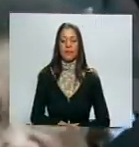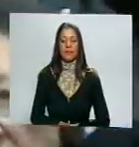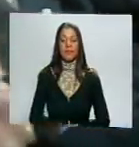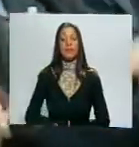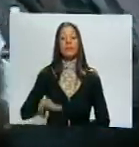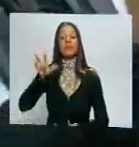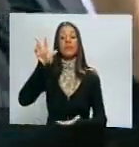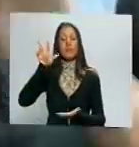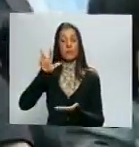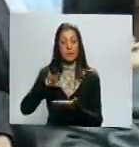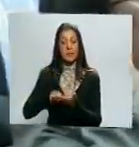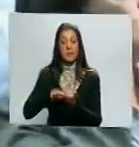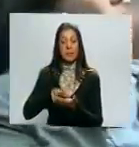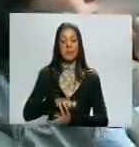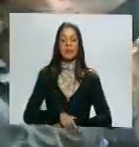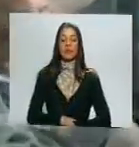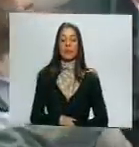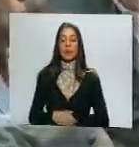Aprobado.